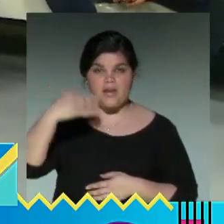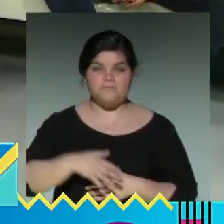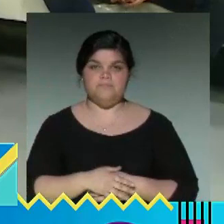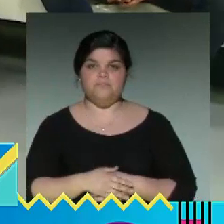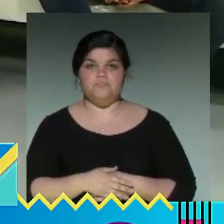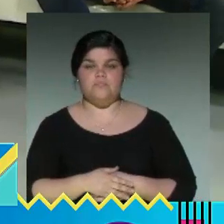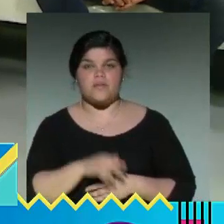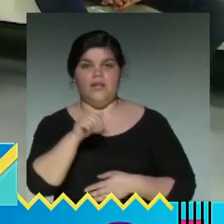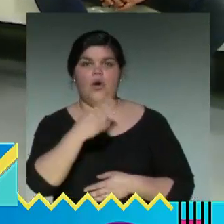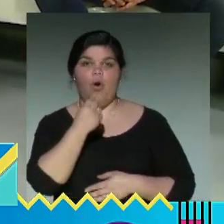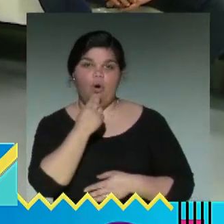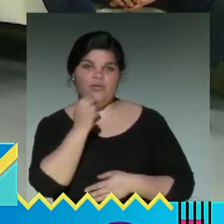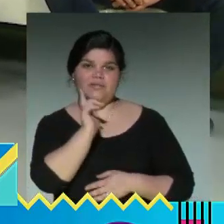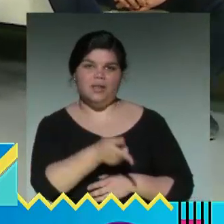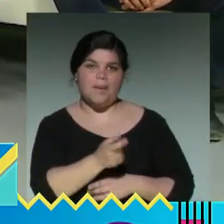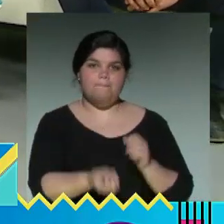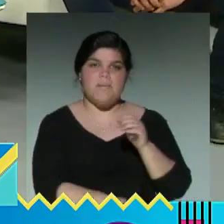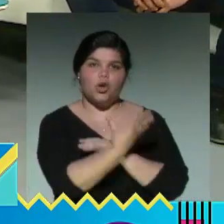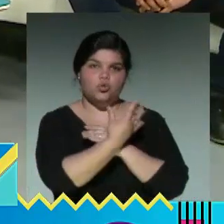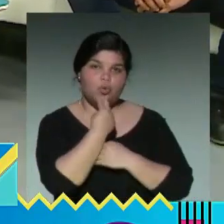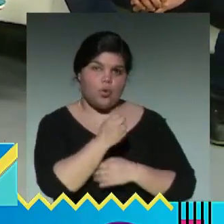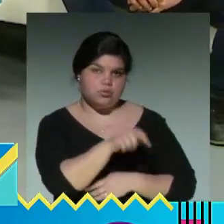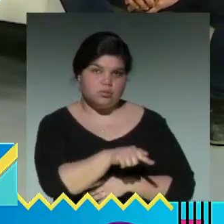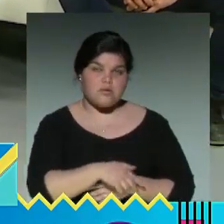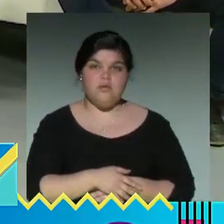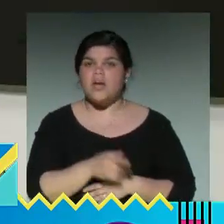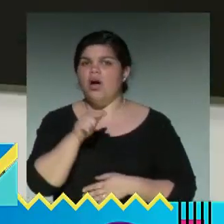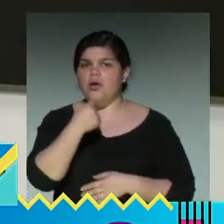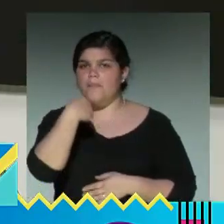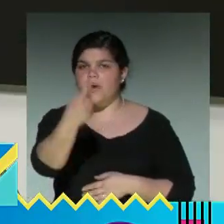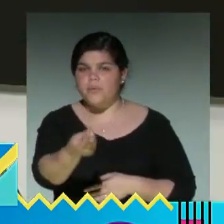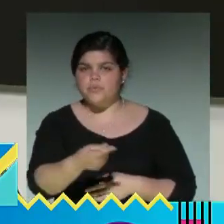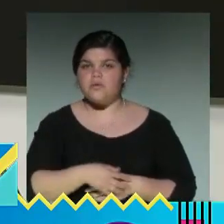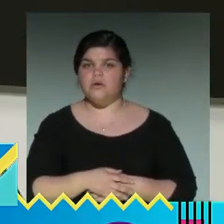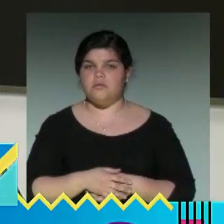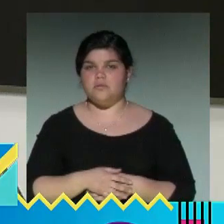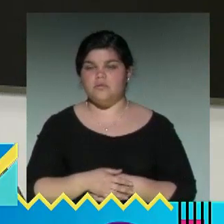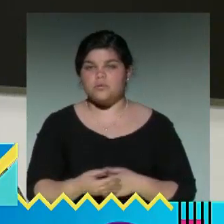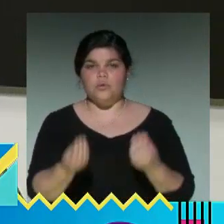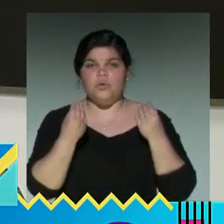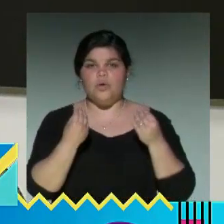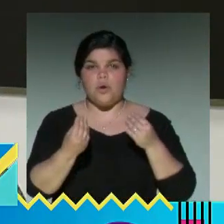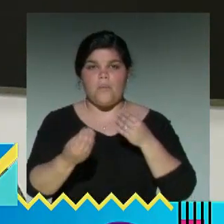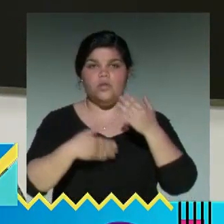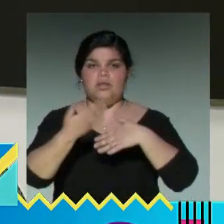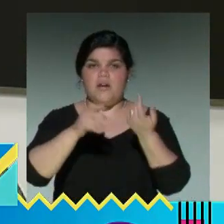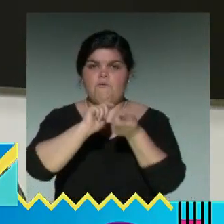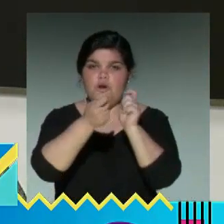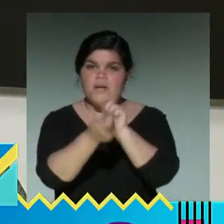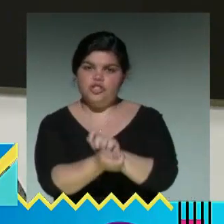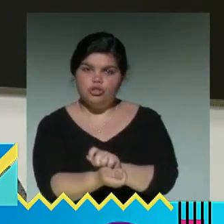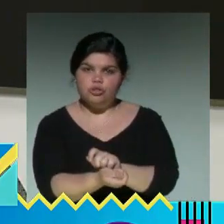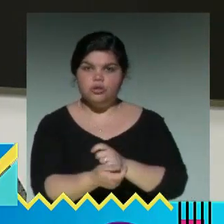¿sí? Del Mercosur. Y preguntarles quizás cómo se ha ido generando esta transformación, esos desafíos, ¿no? Cómo,